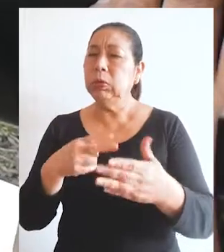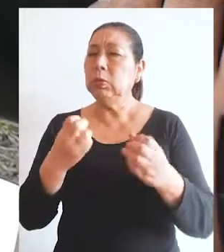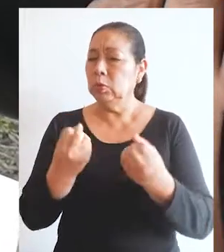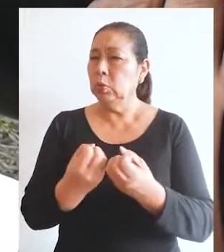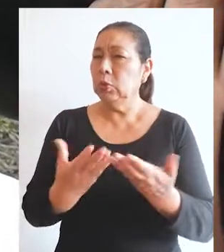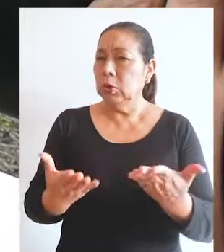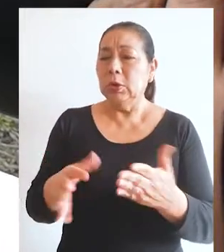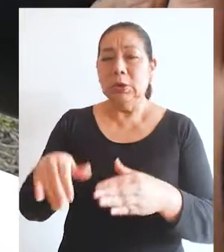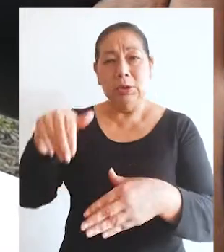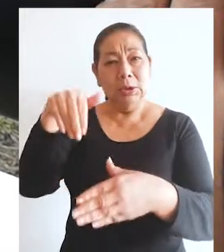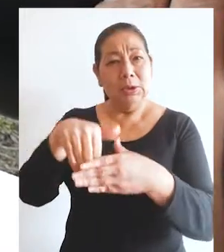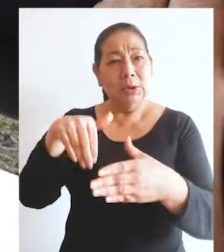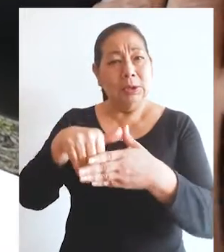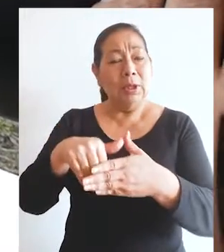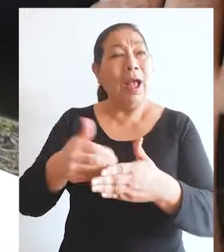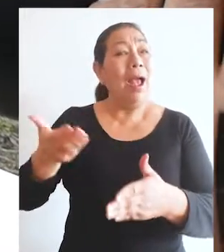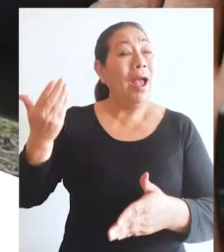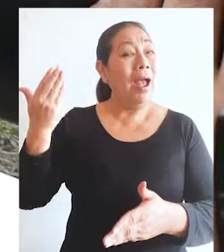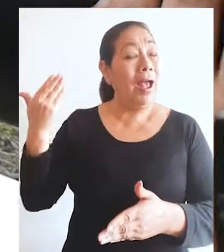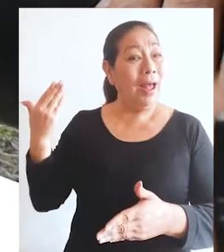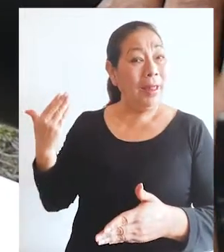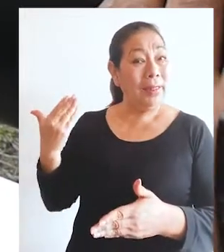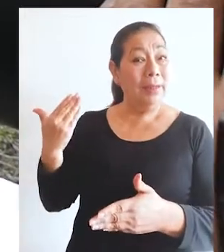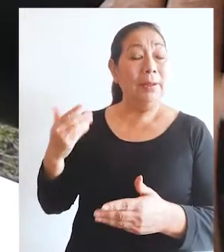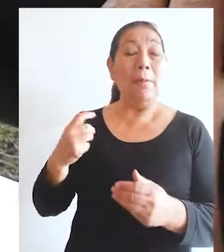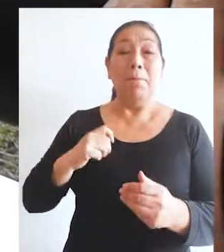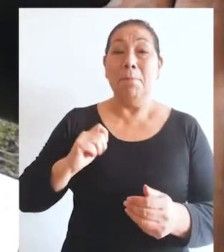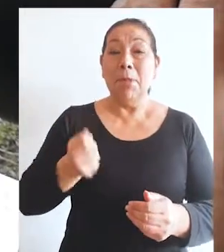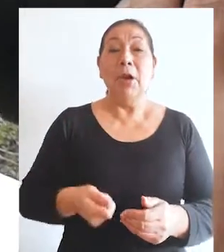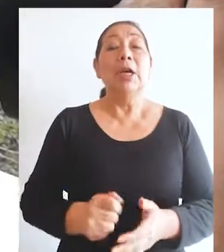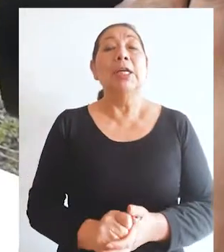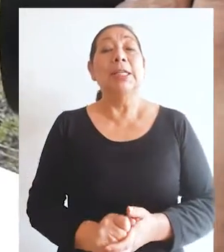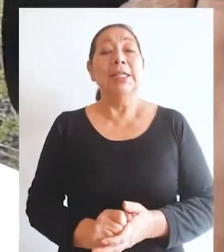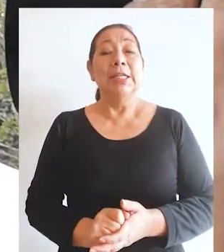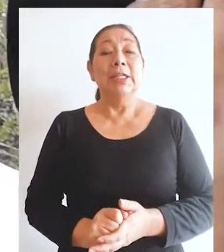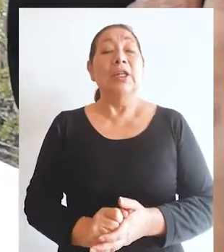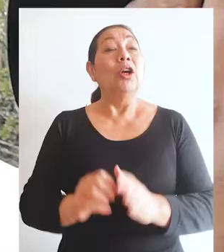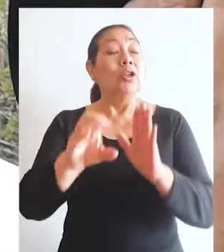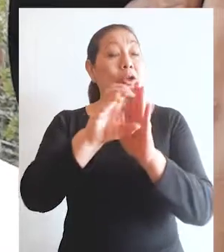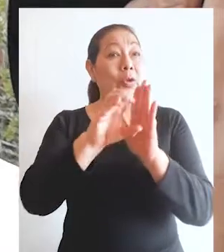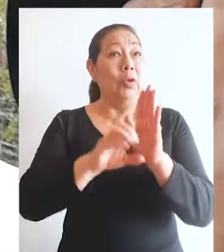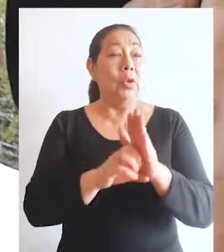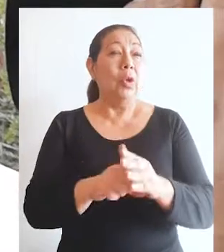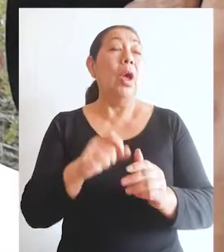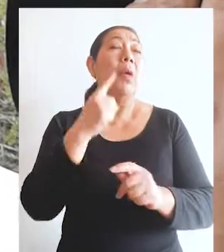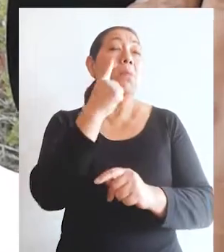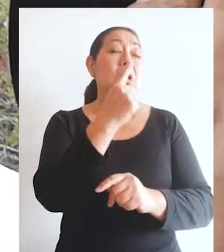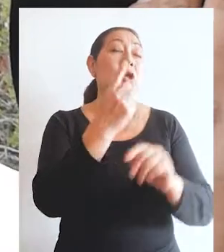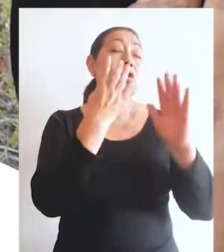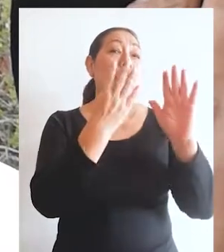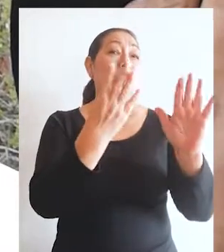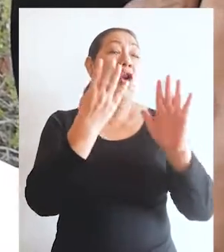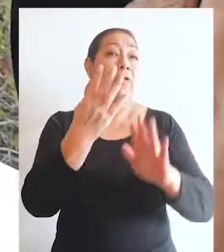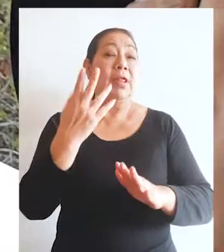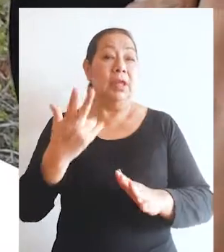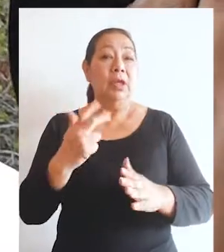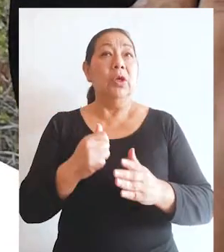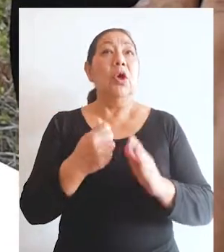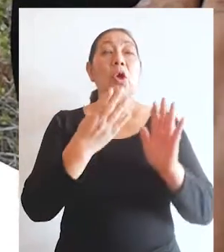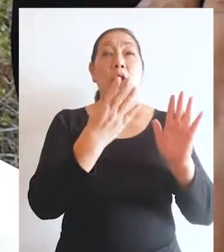Yo he estudiado las elecciones de magistrados del Tribunal Constitucional desde la Constitución de 1993, desde el